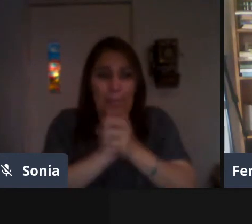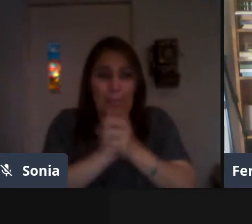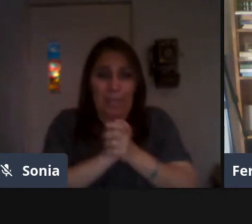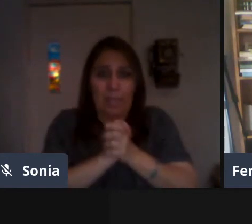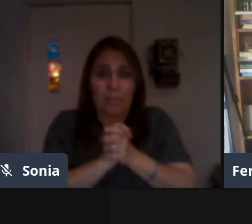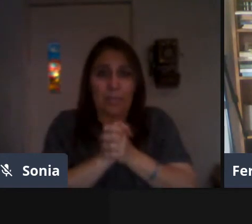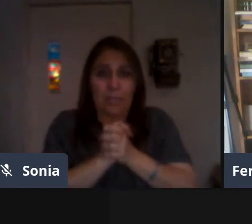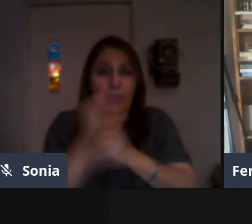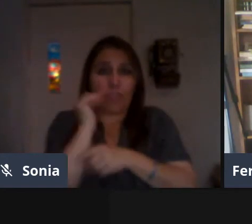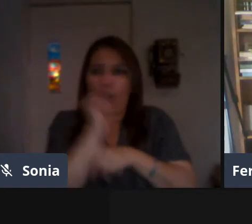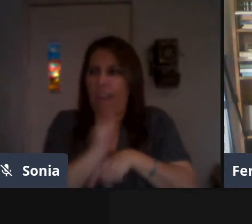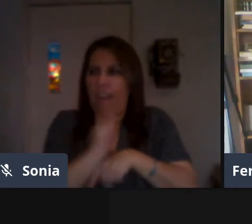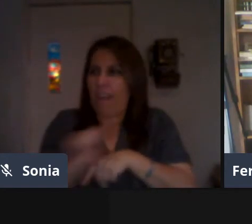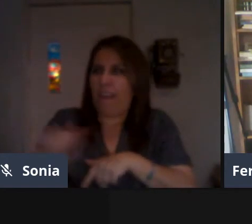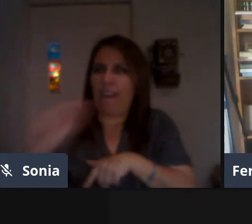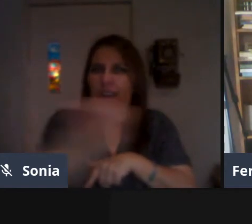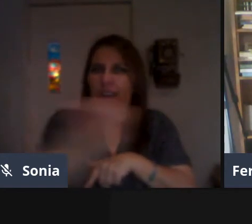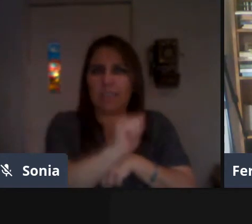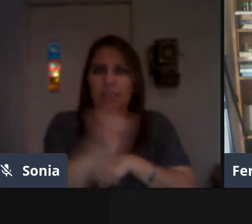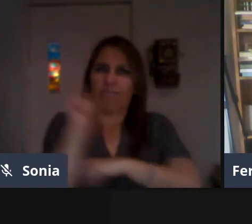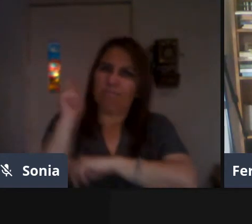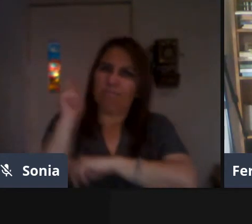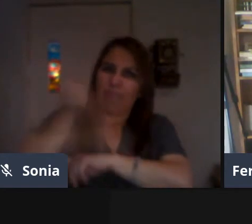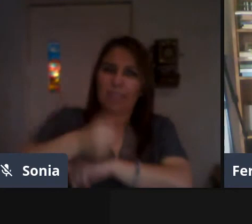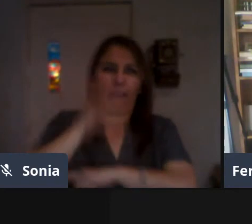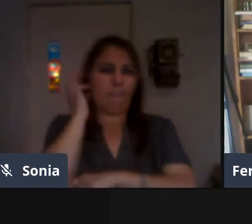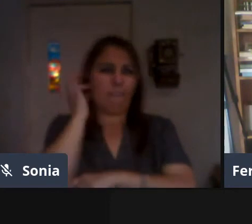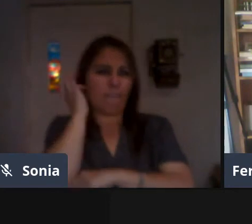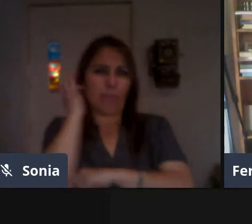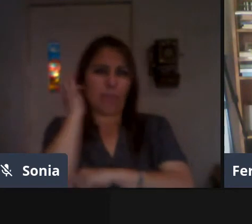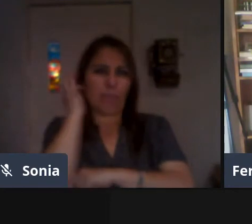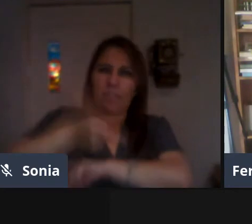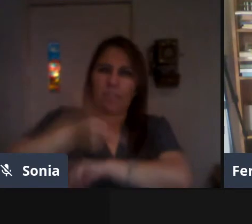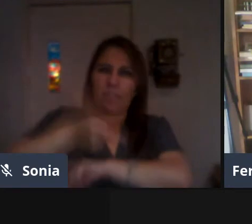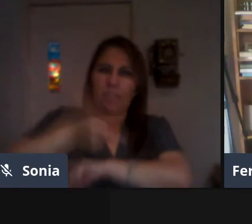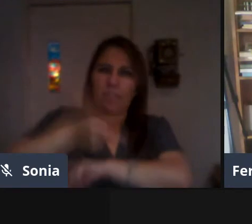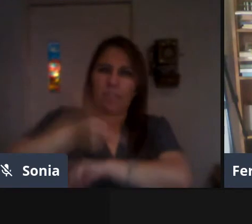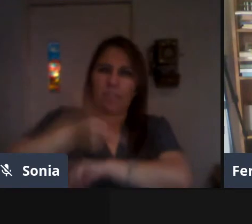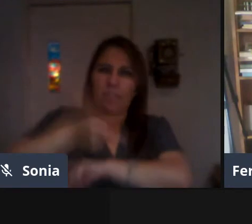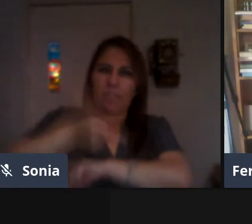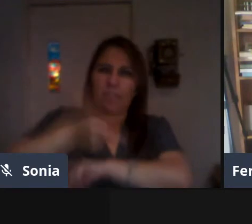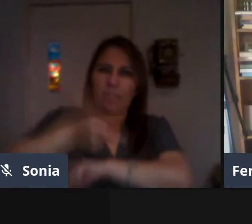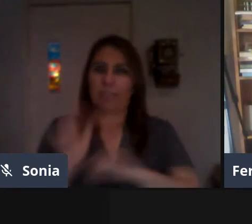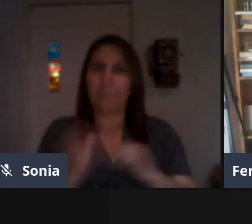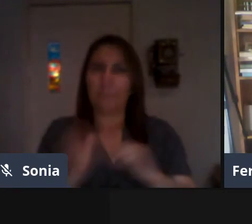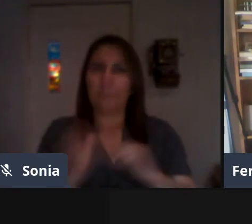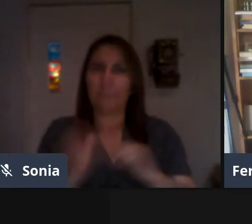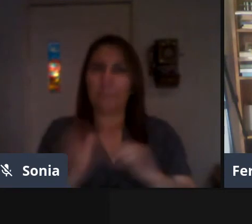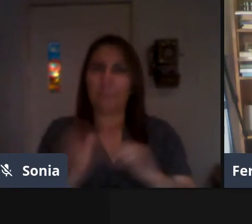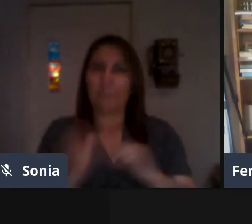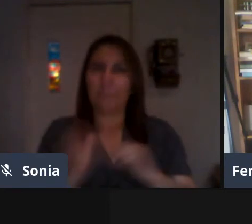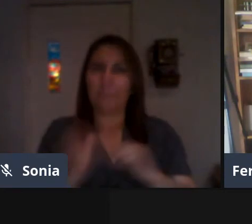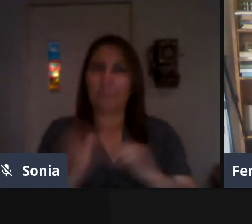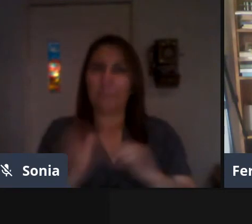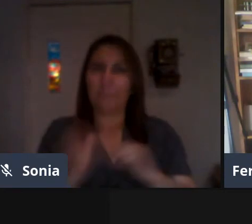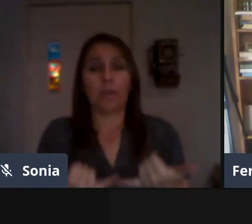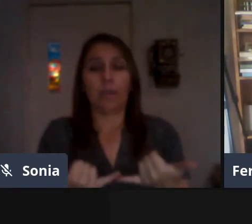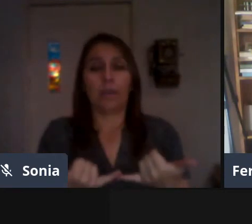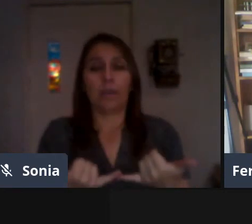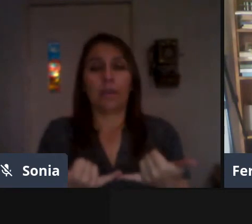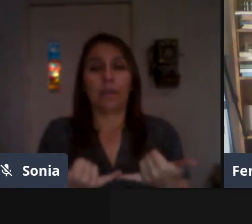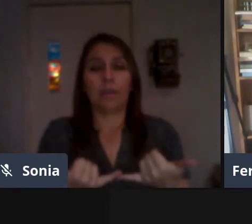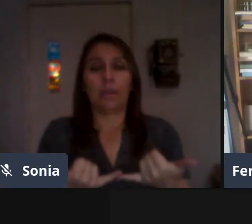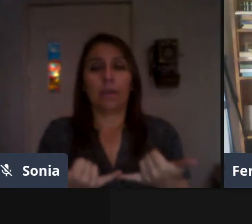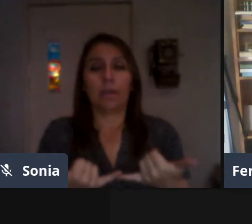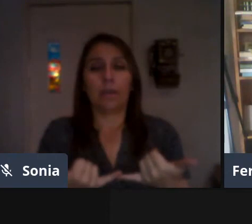más que todo eso en ningún momento hasta ahí me había preguntado a fondo la problemática